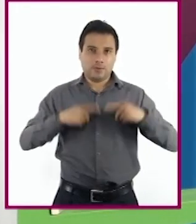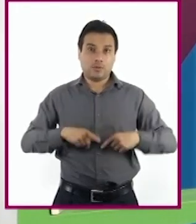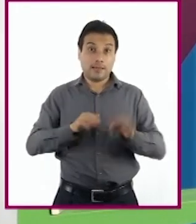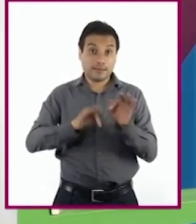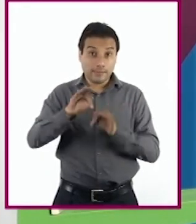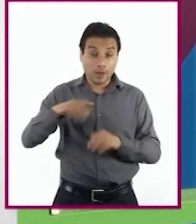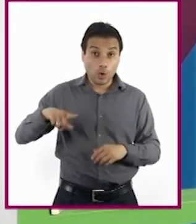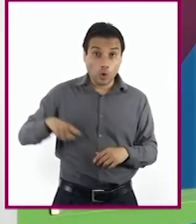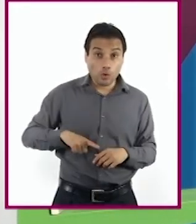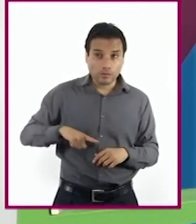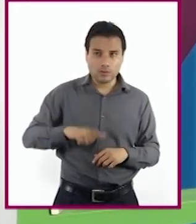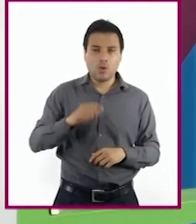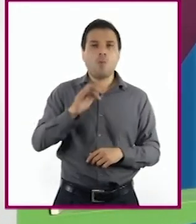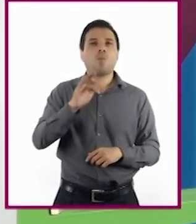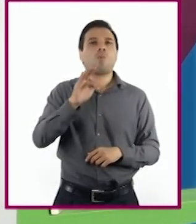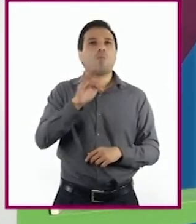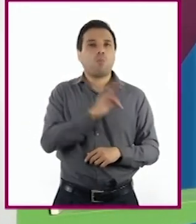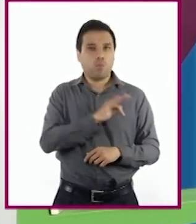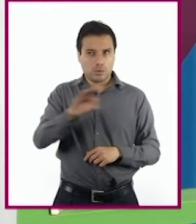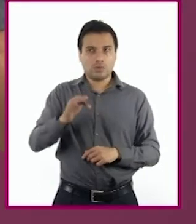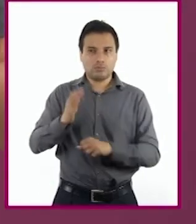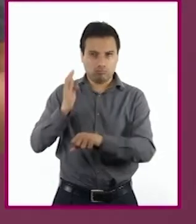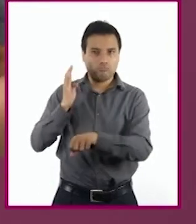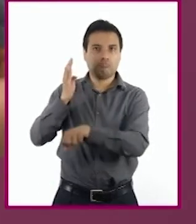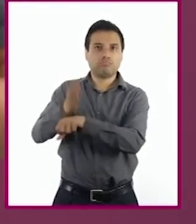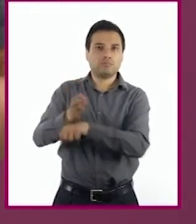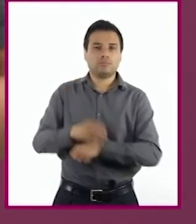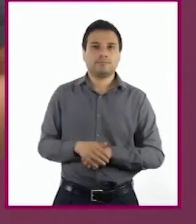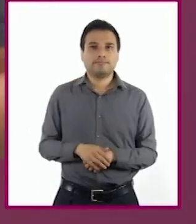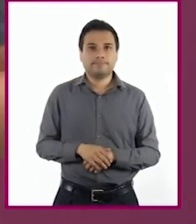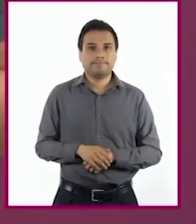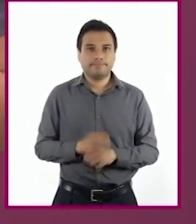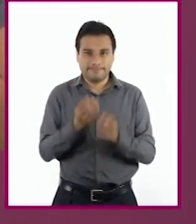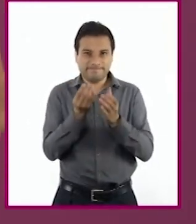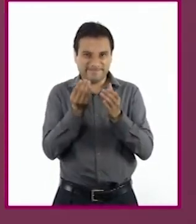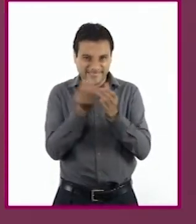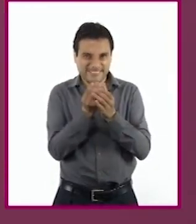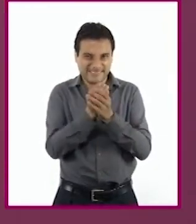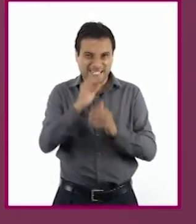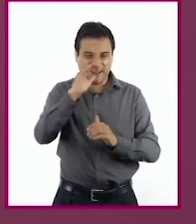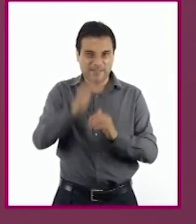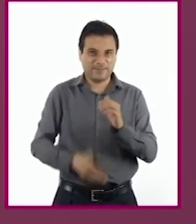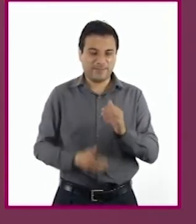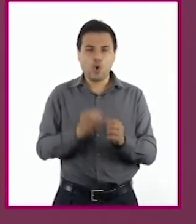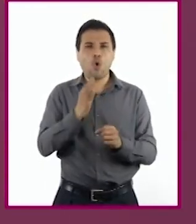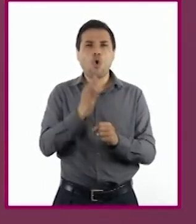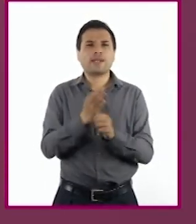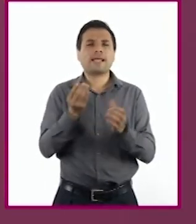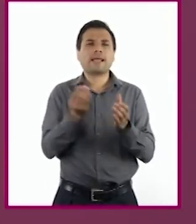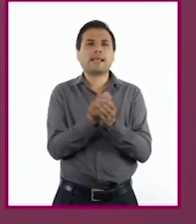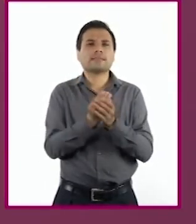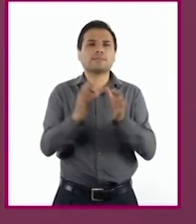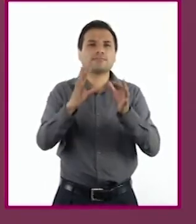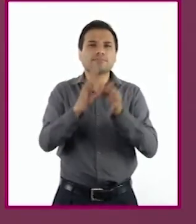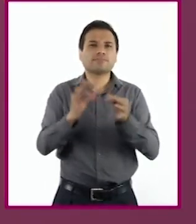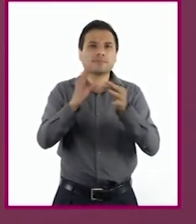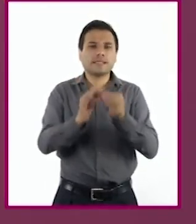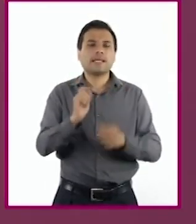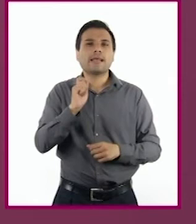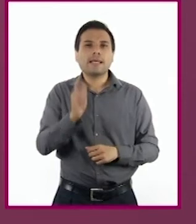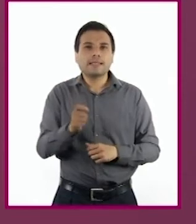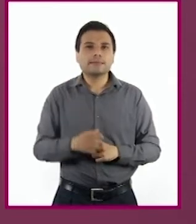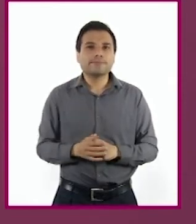se pueden hacer acreedores a una sanción. Estamos por finalizar. En esta sesión hicimos un breve